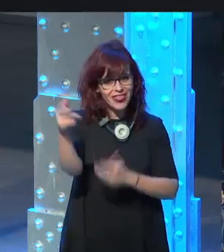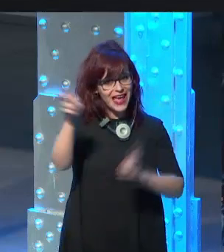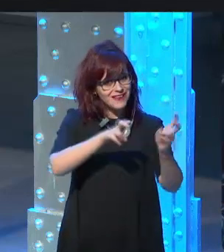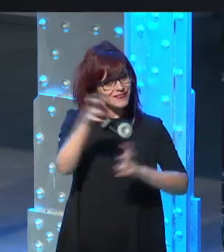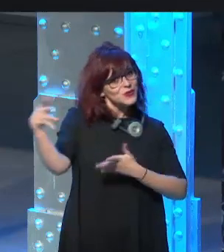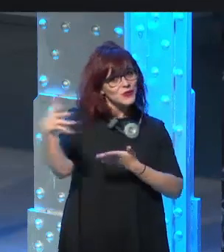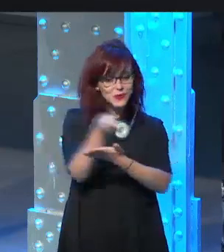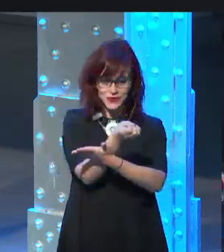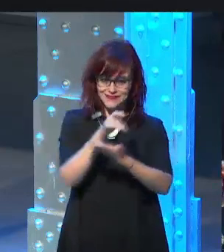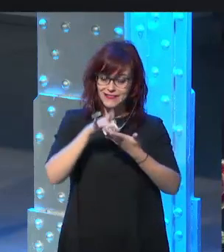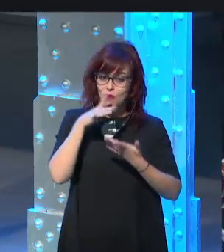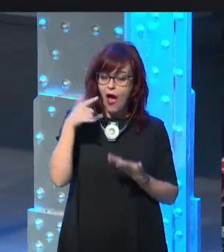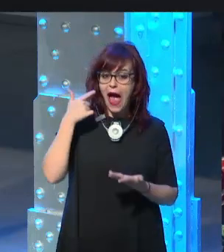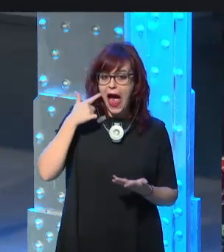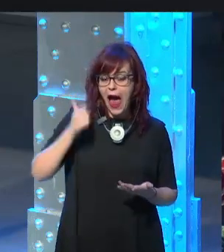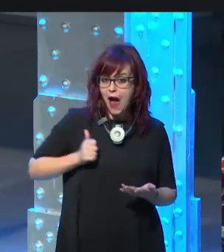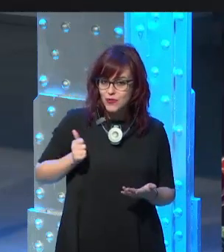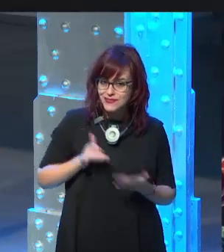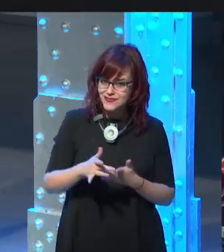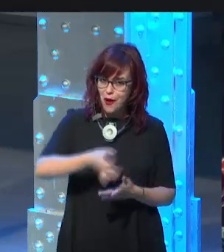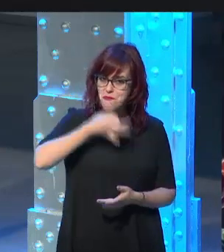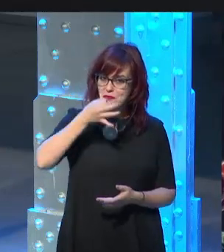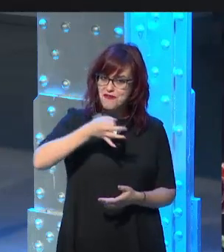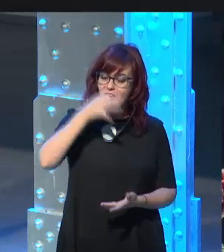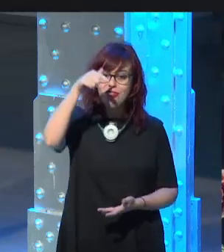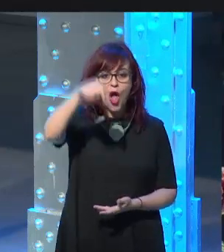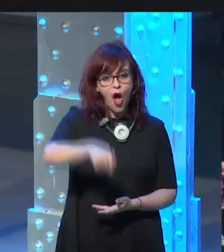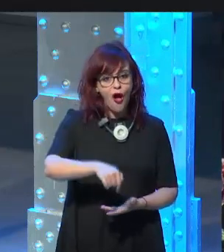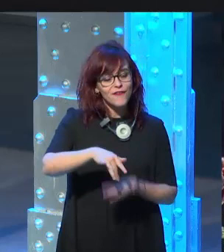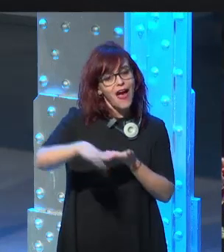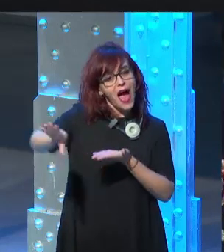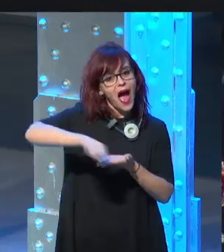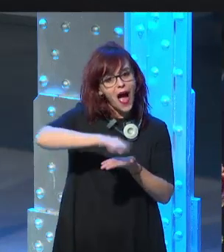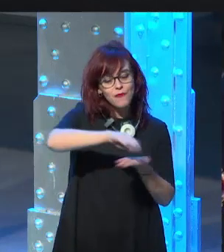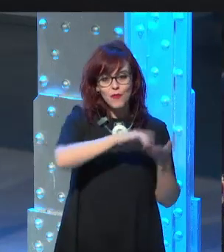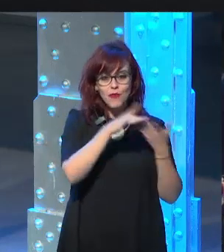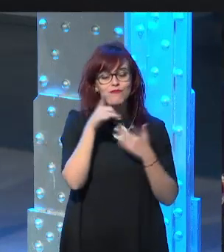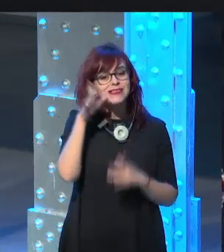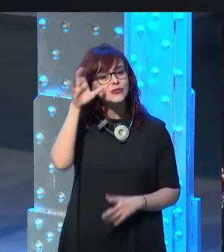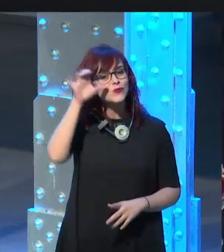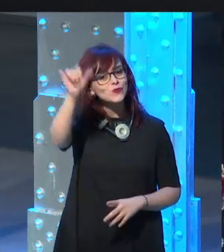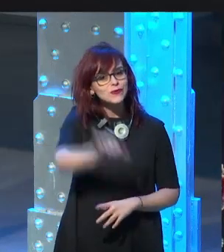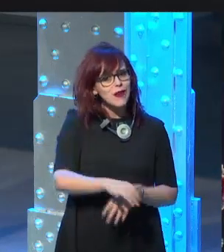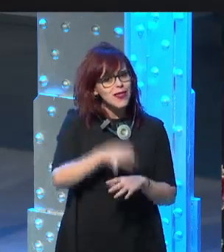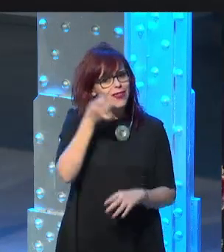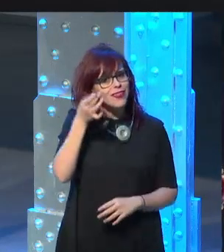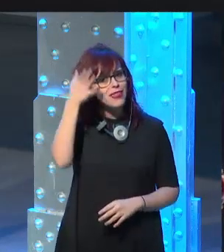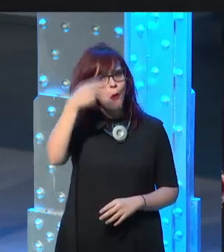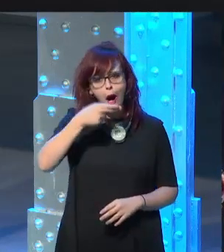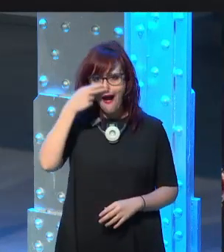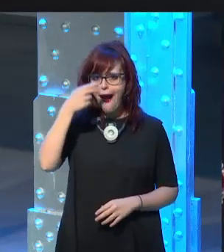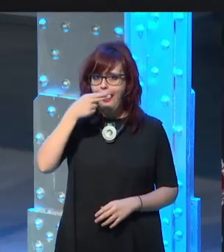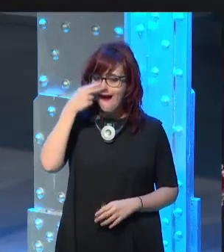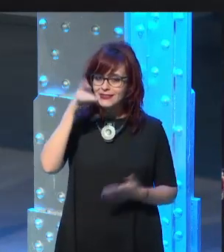todos los que habéis venido aquí a pasar esta tarde a recoger y escuchar estas ideas tan